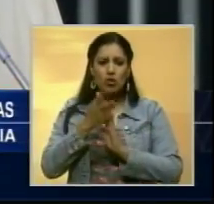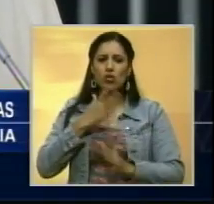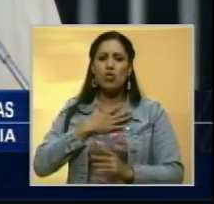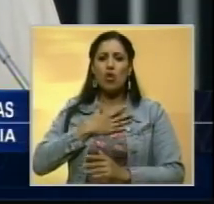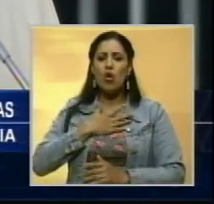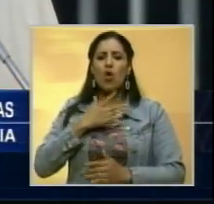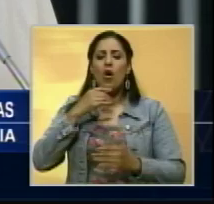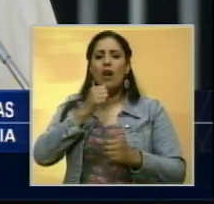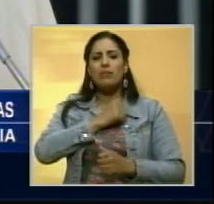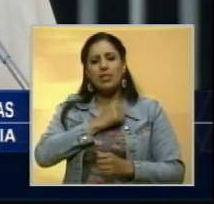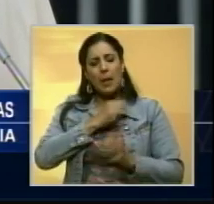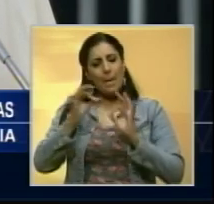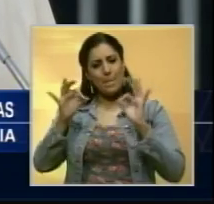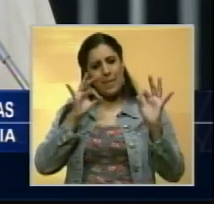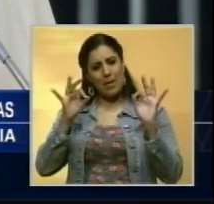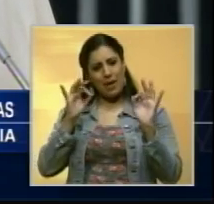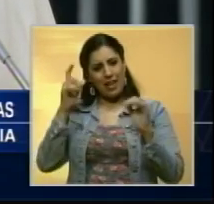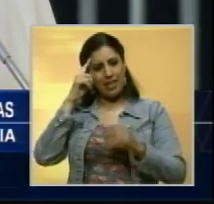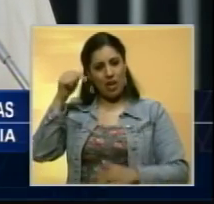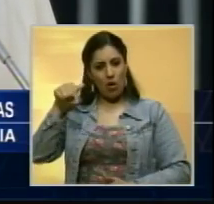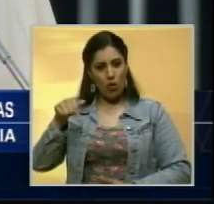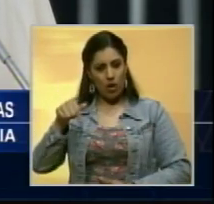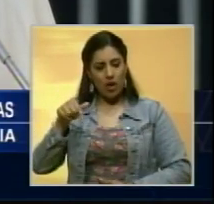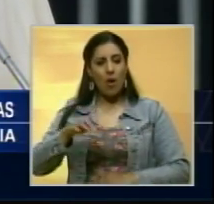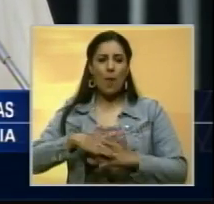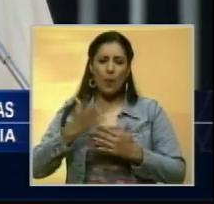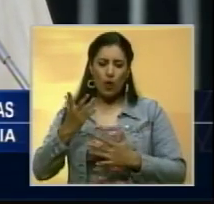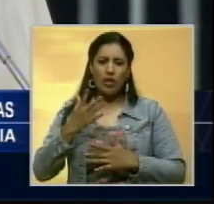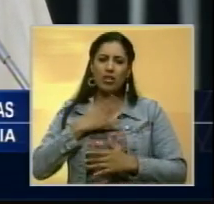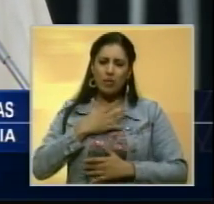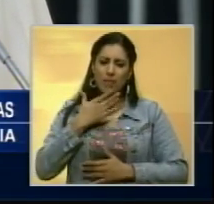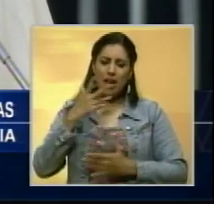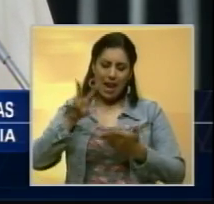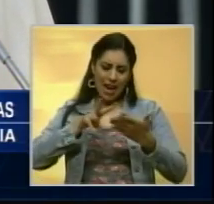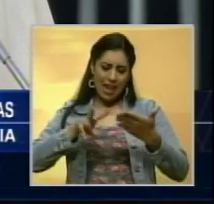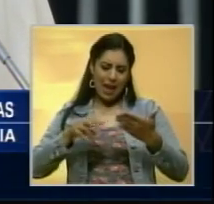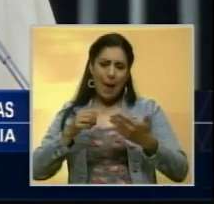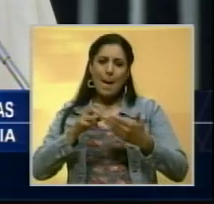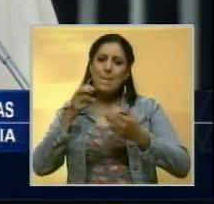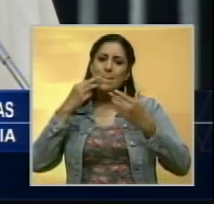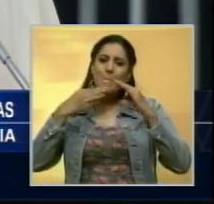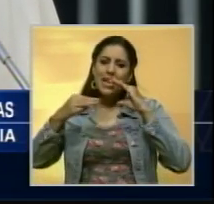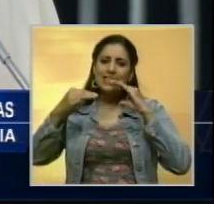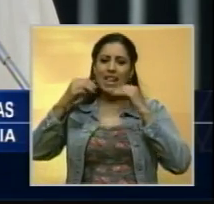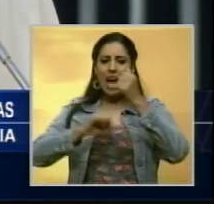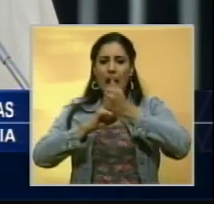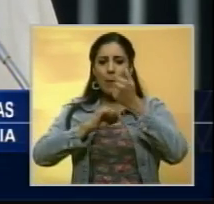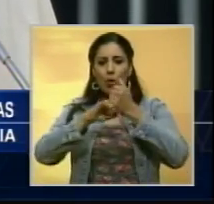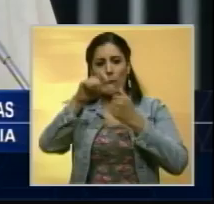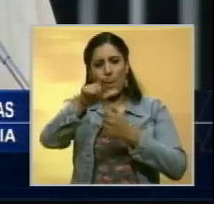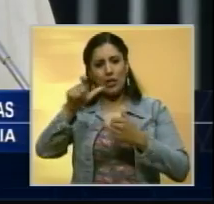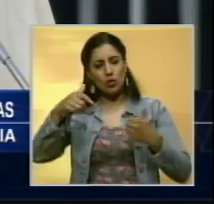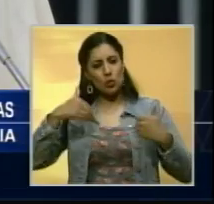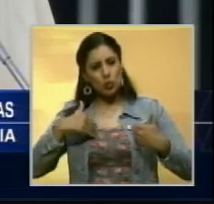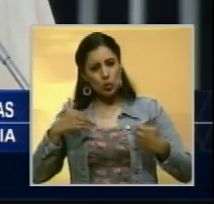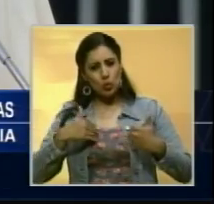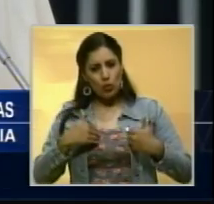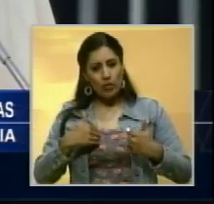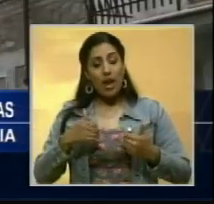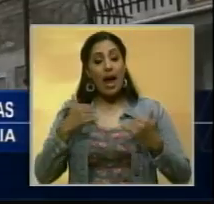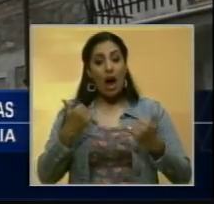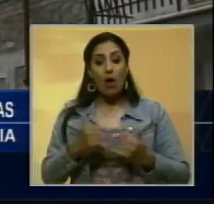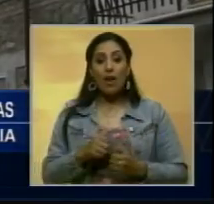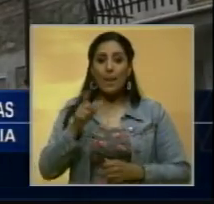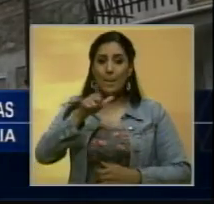su catequesis preparada para la audiencia de hoy. Por el contrario, leyó un mensaje de apoyo para los habitantes de las zonas afectadas. Entre